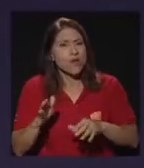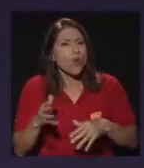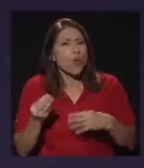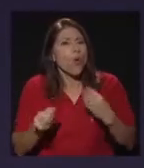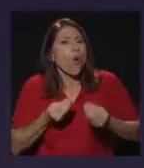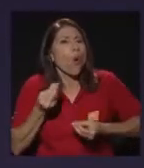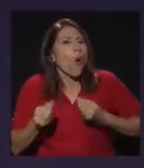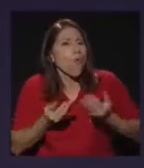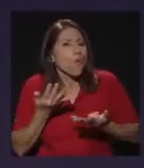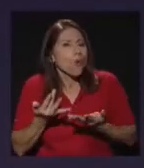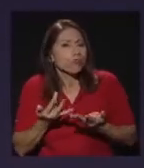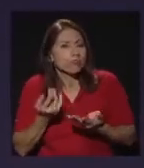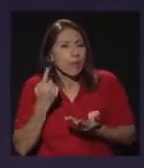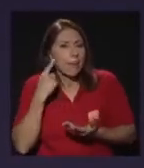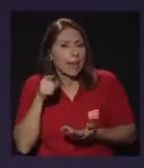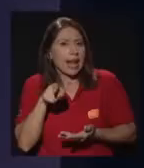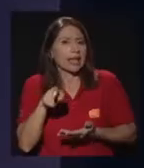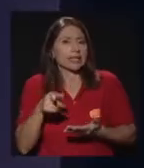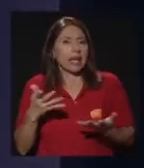¿cómo suele ser para ella